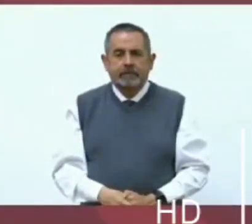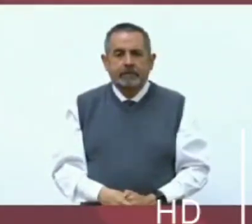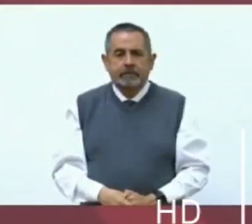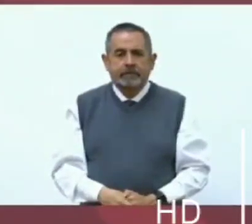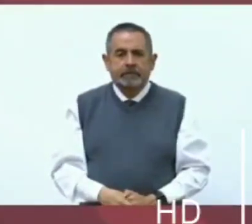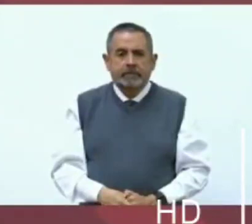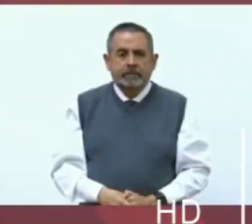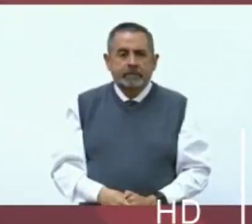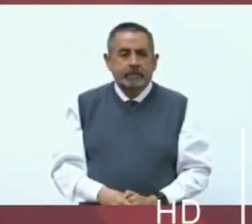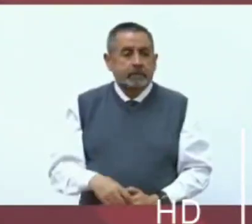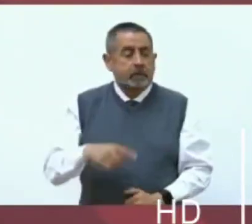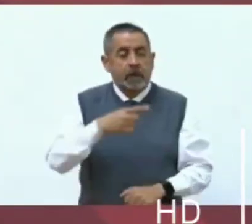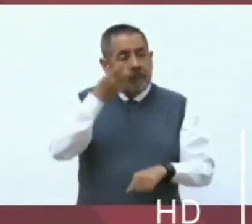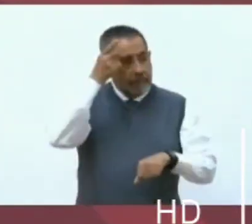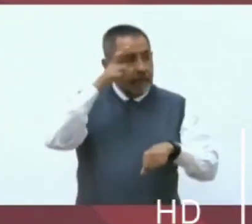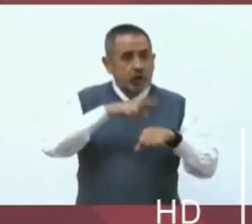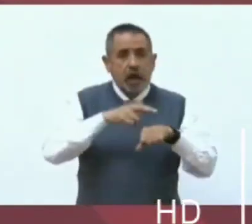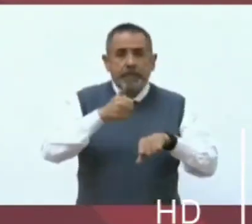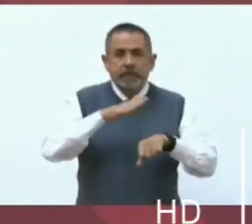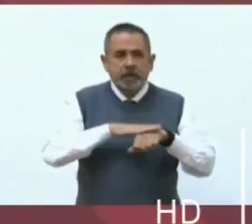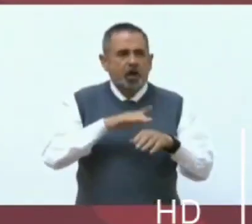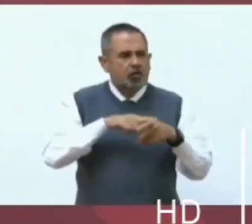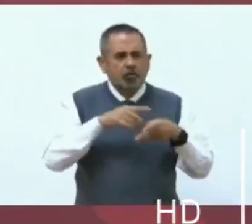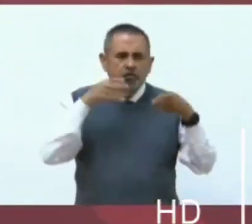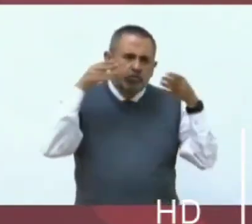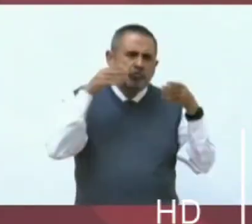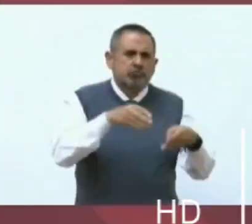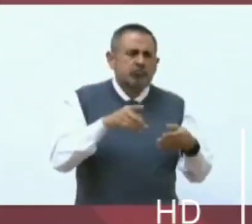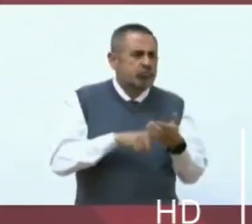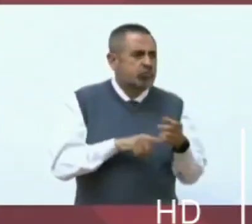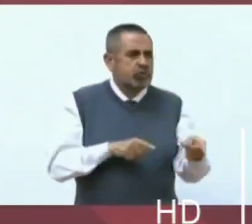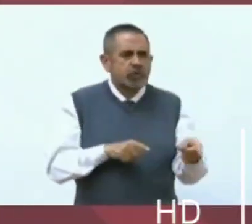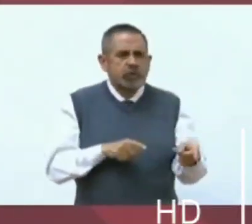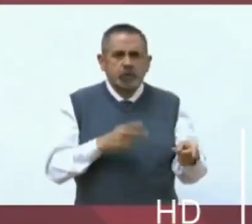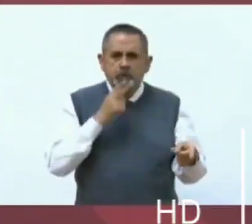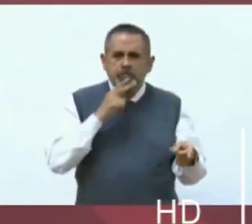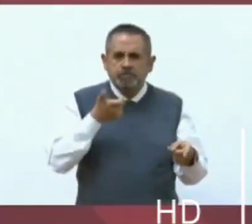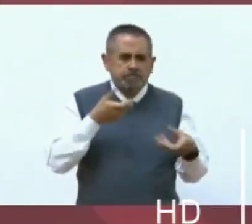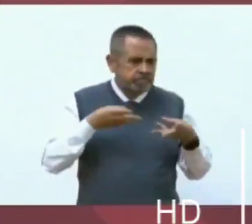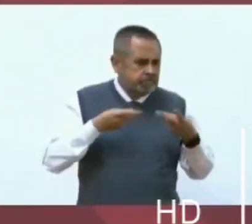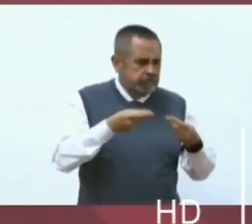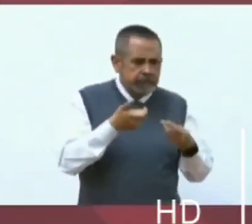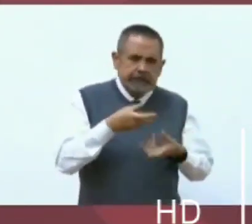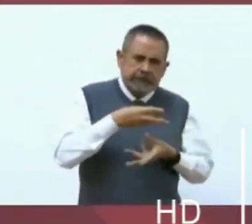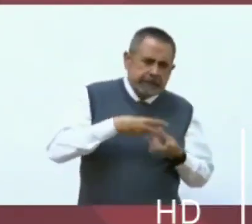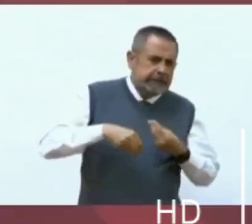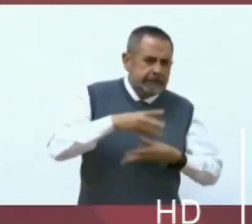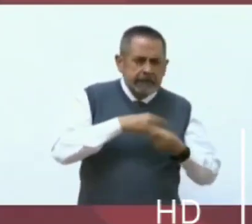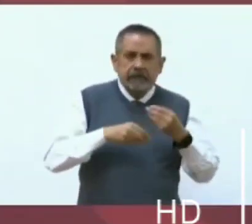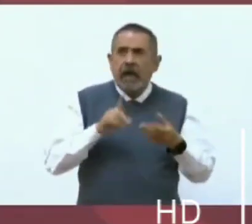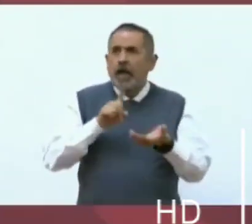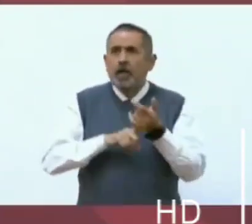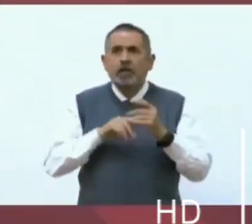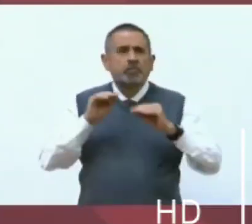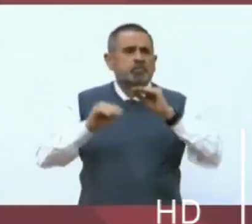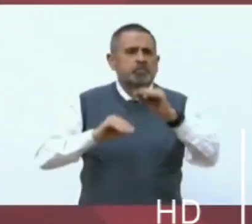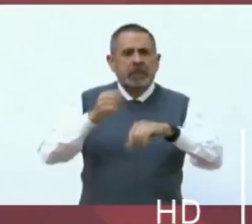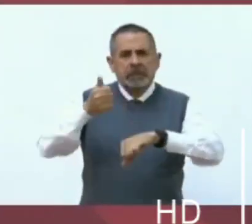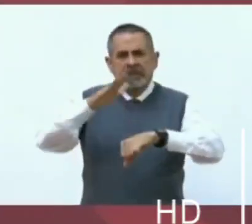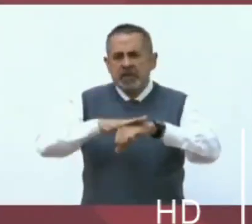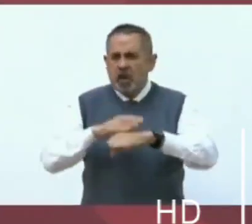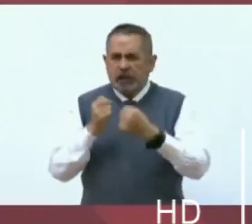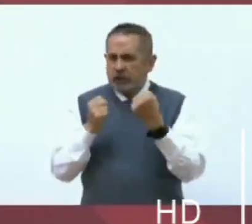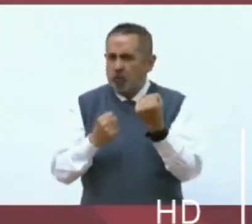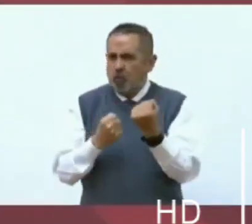La Dirección de Administración está enfocada en optimizar recursos y contar con una infraestructura administrativa